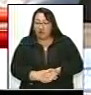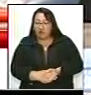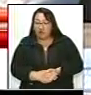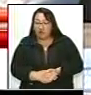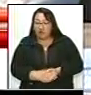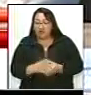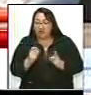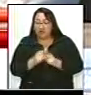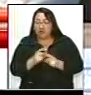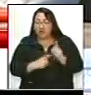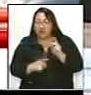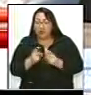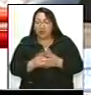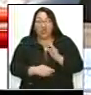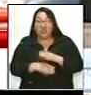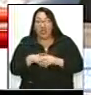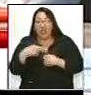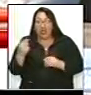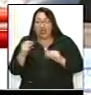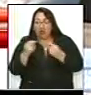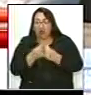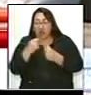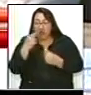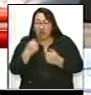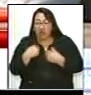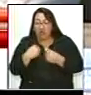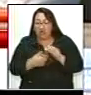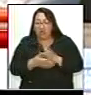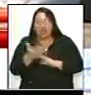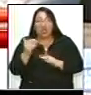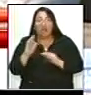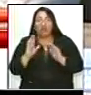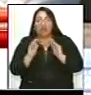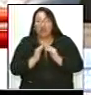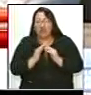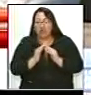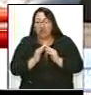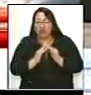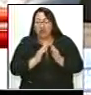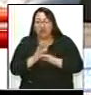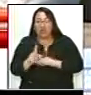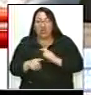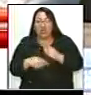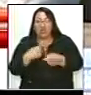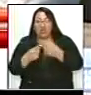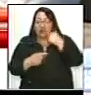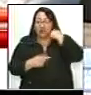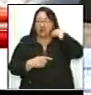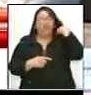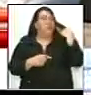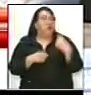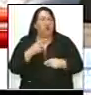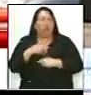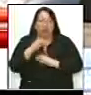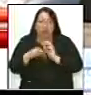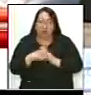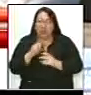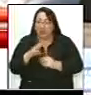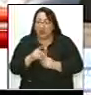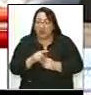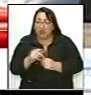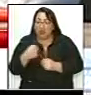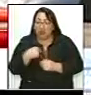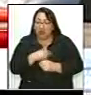audaces, que aquel que se salía de su partido político tenía que irse a su casa y dar pase al accesitario. Uno de los proyectos decía eso. Y